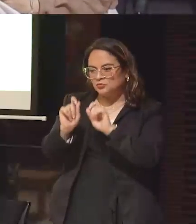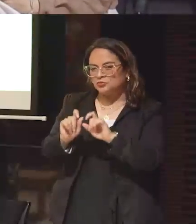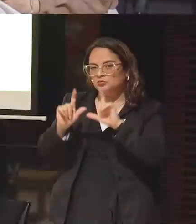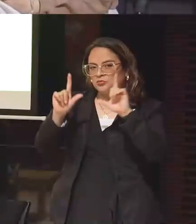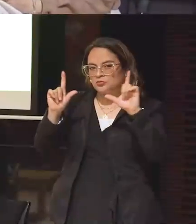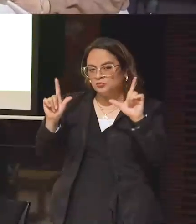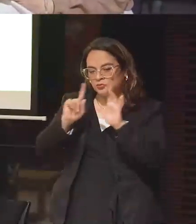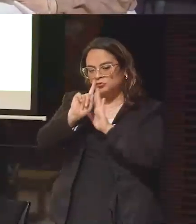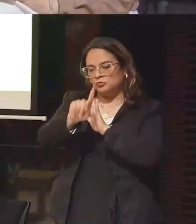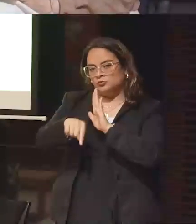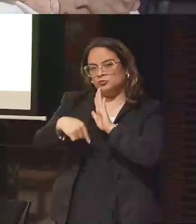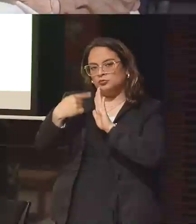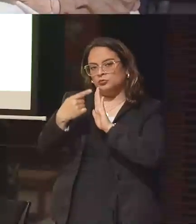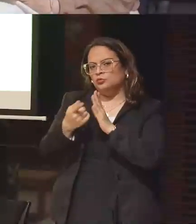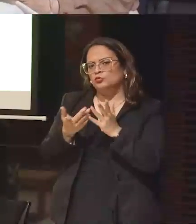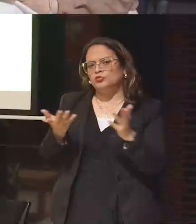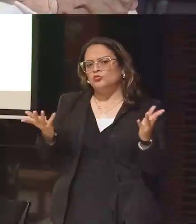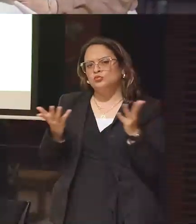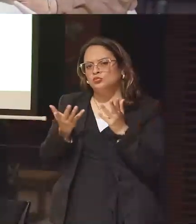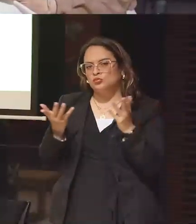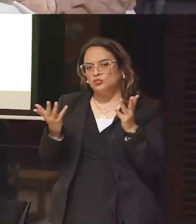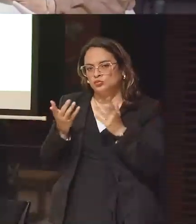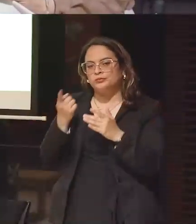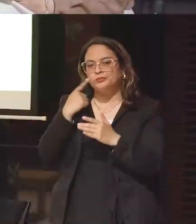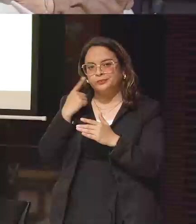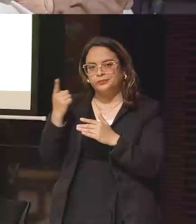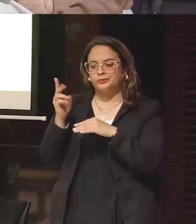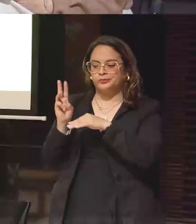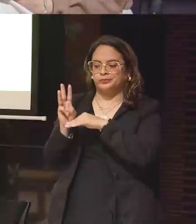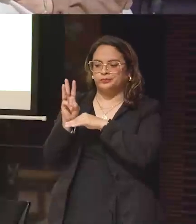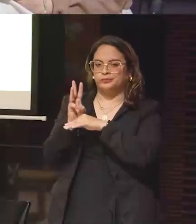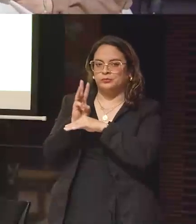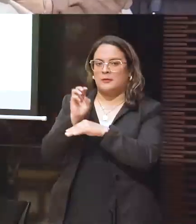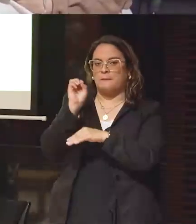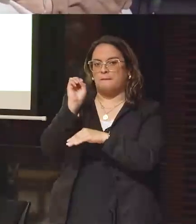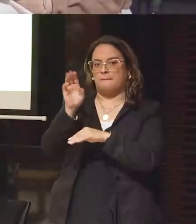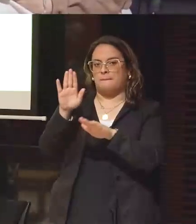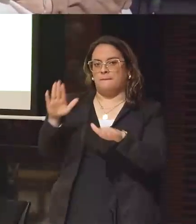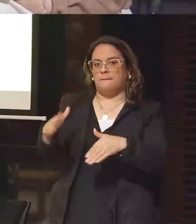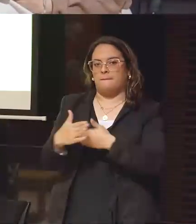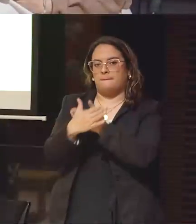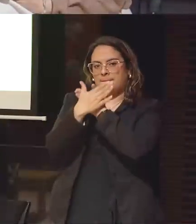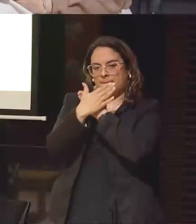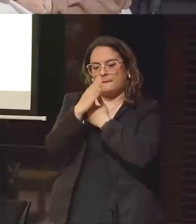este ciclo en la página del Banco de la República,